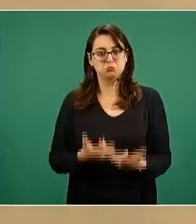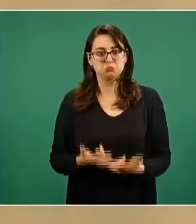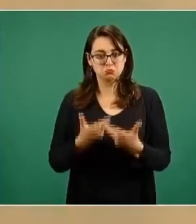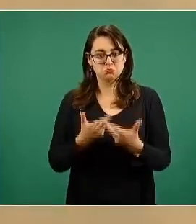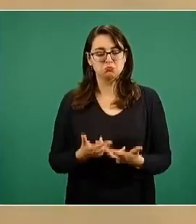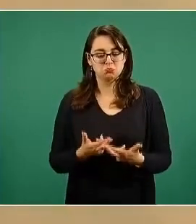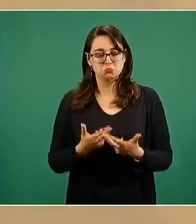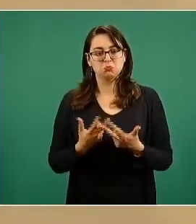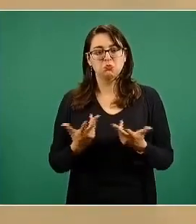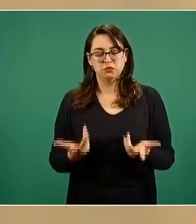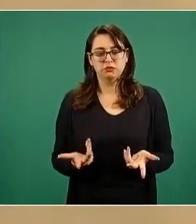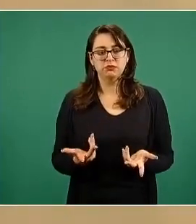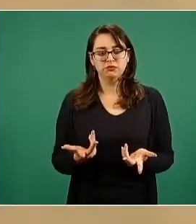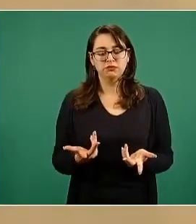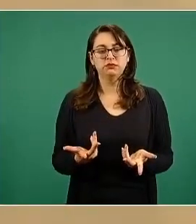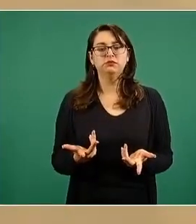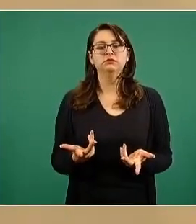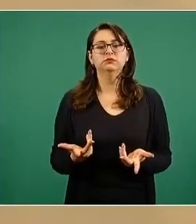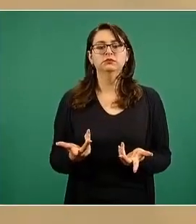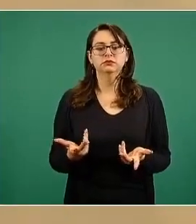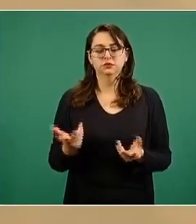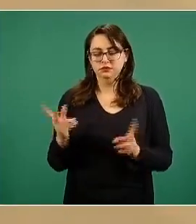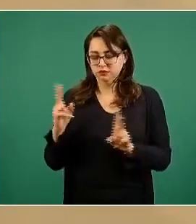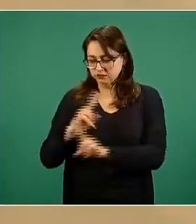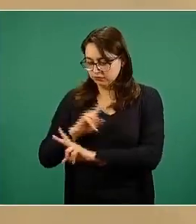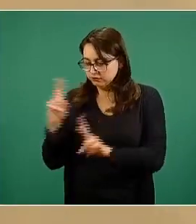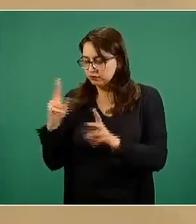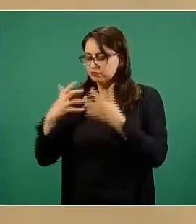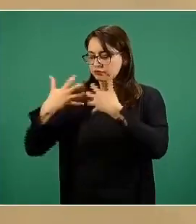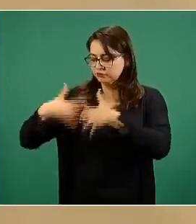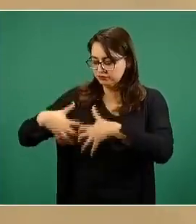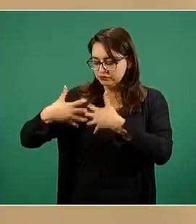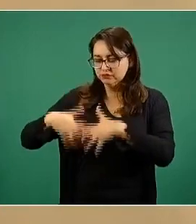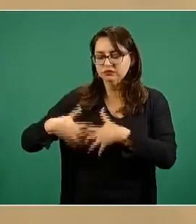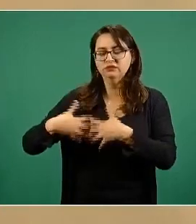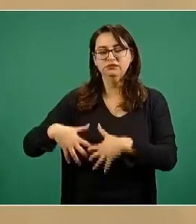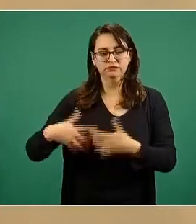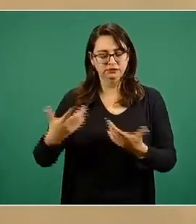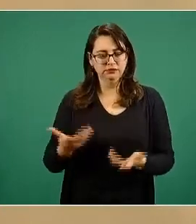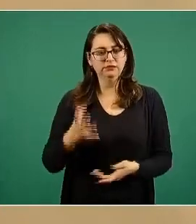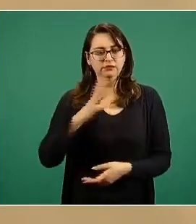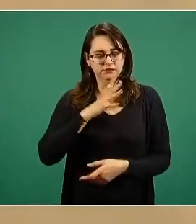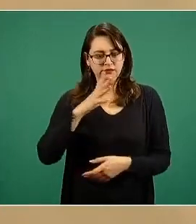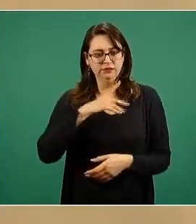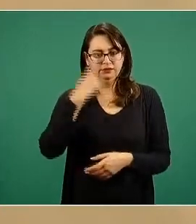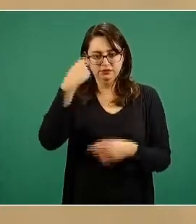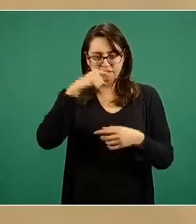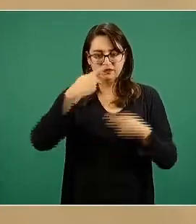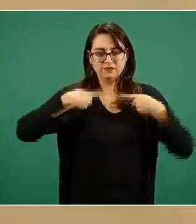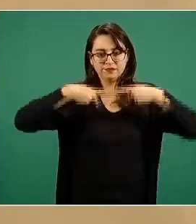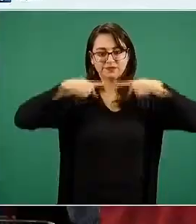que tienen disponibilidad, que tienen un respirador mecánico para cuidados graves. Este